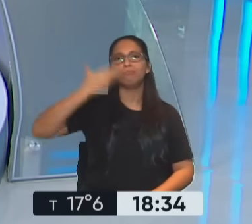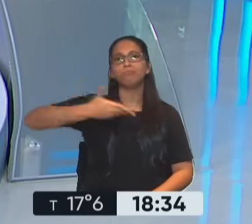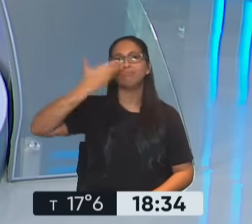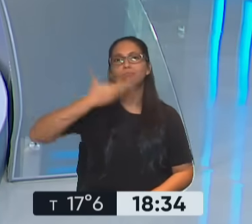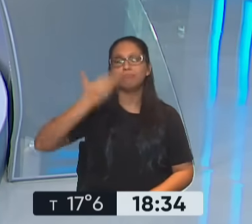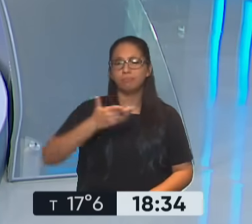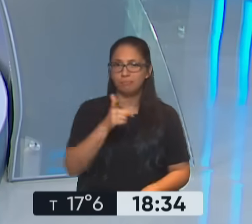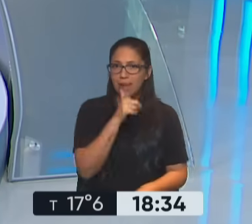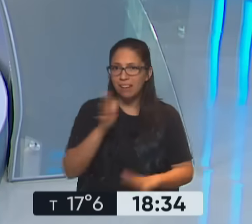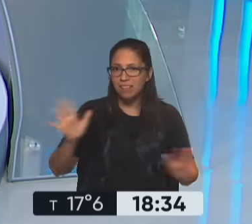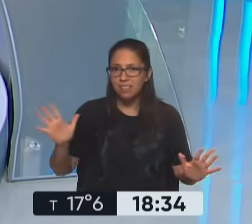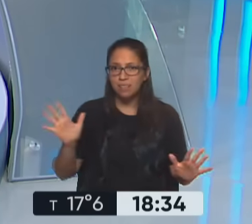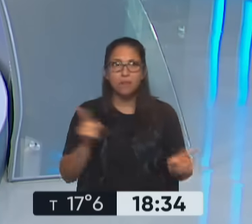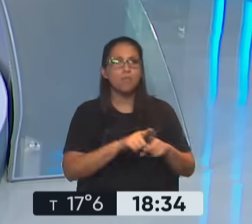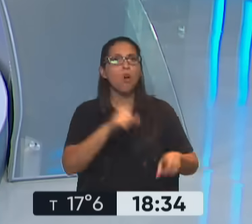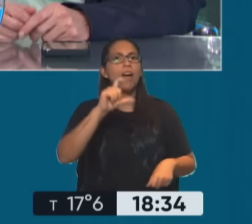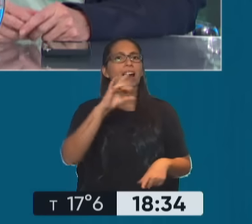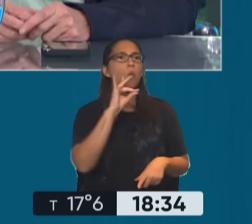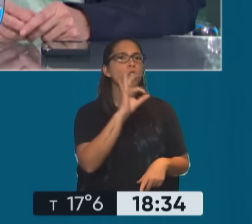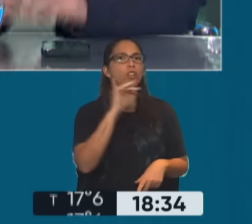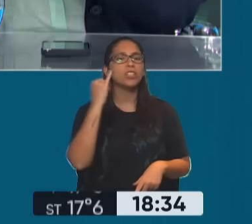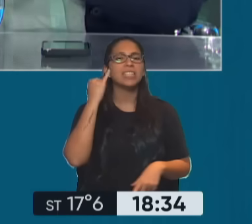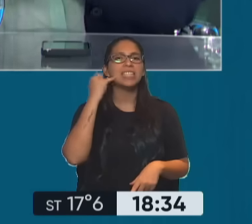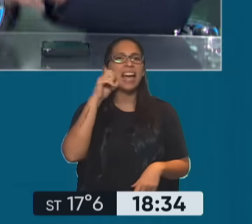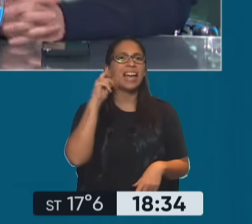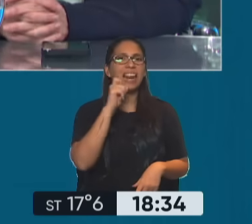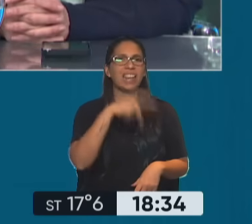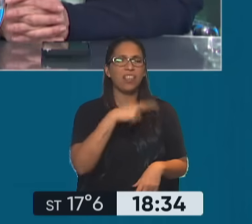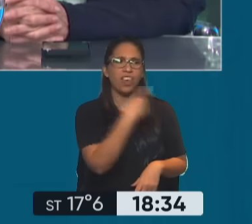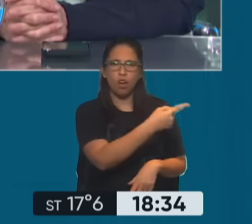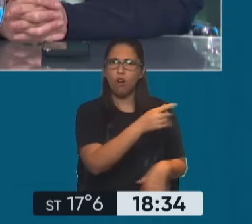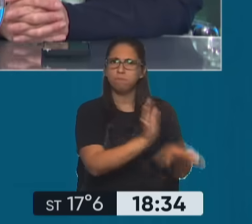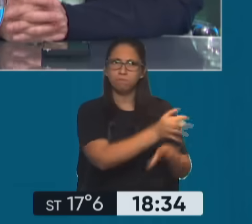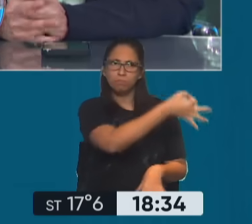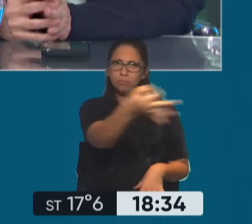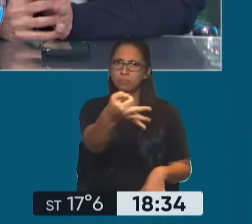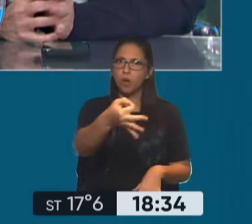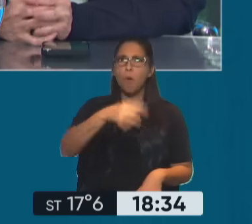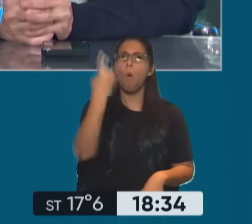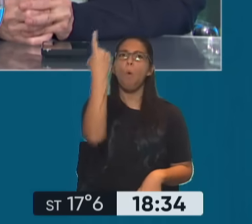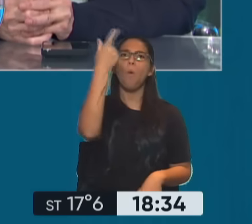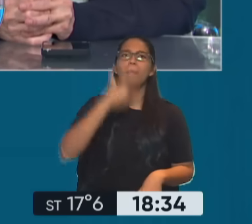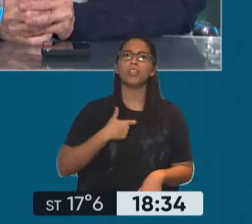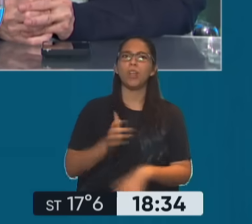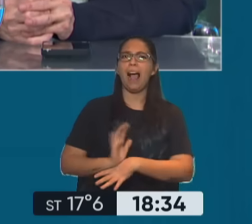debo el concepto a Claudio Jacqueline, que me pareció un acierto cuando lo describía como unipersonal.